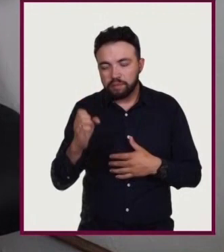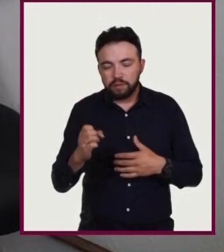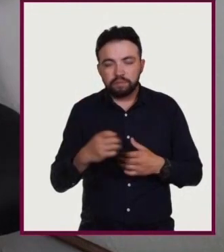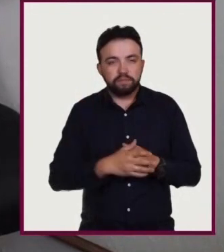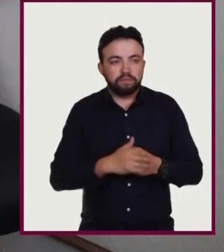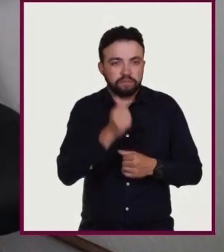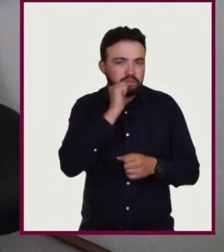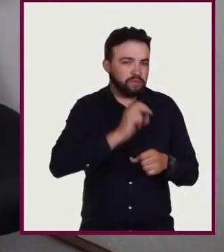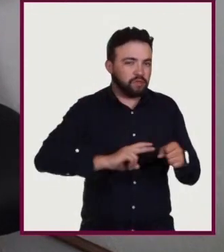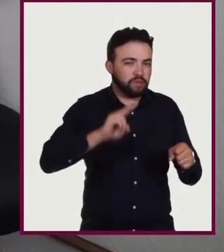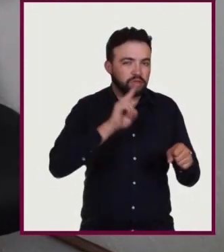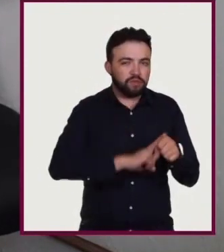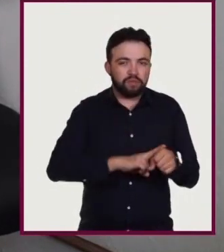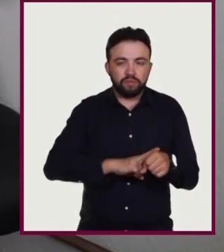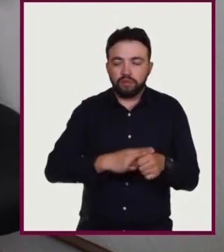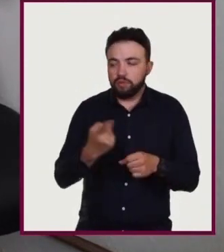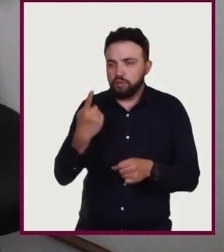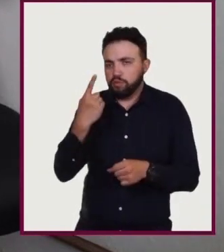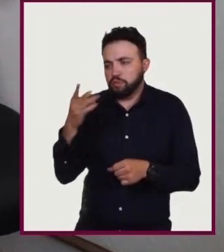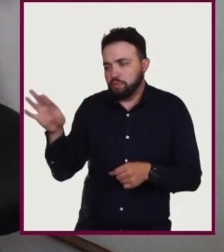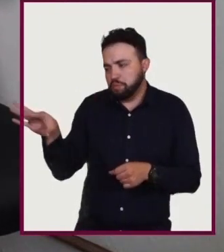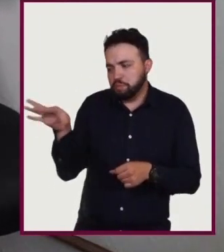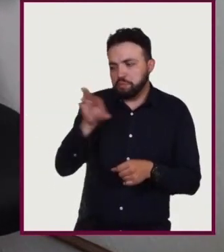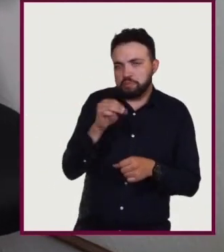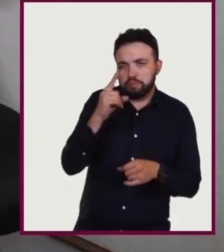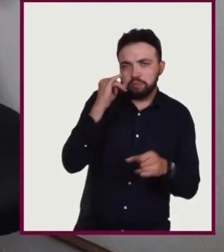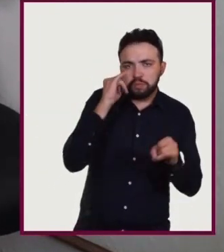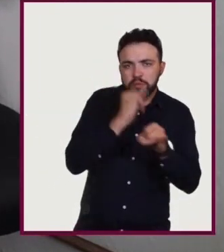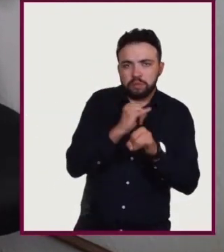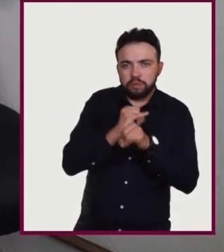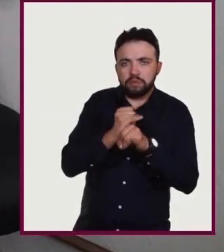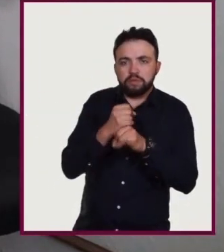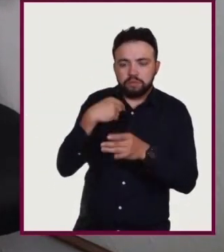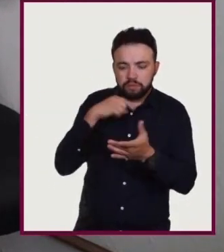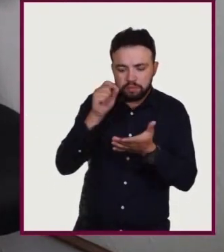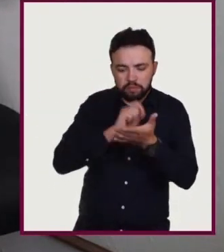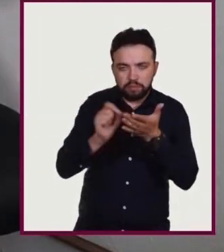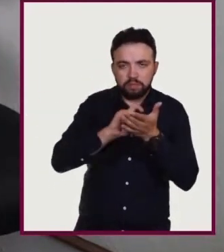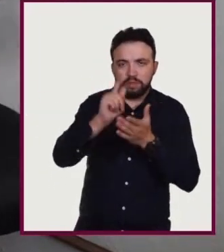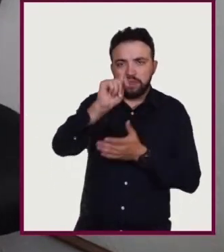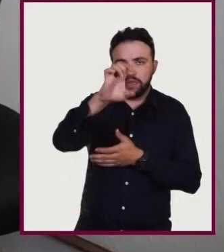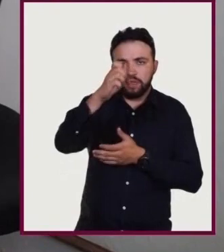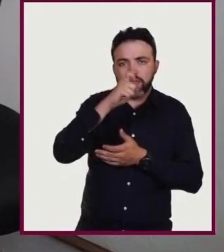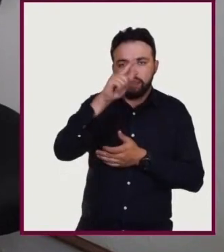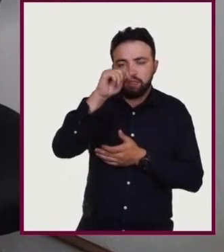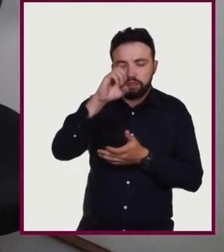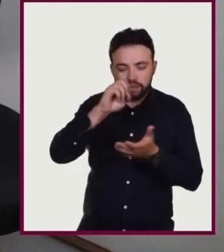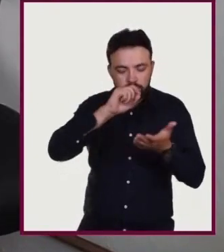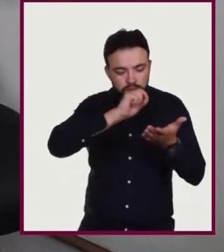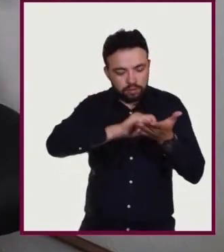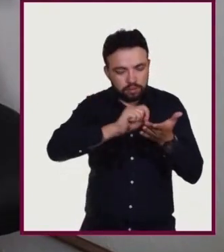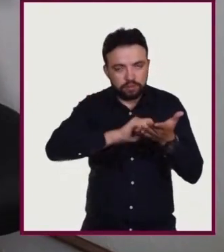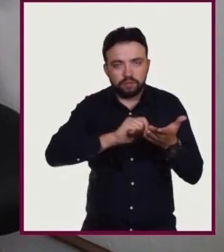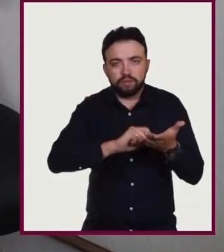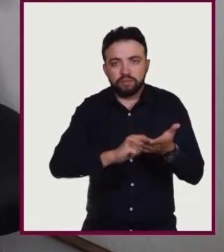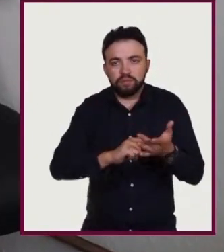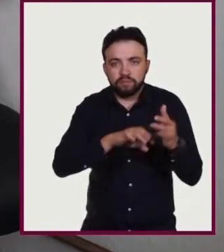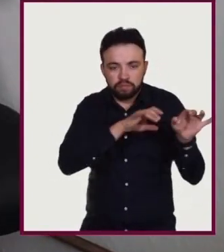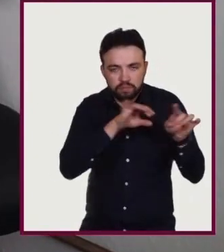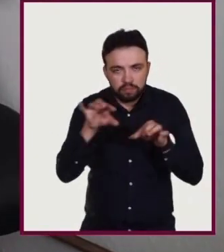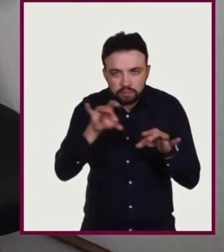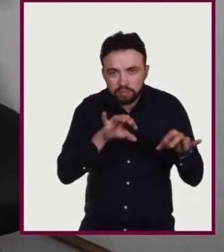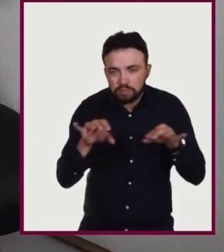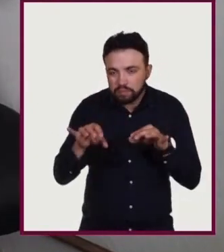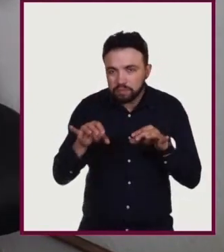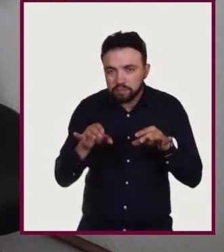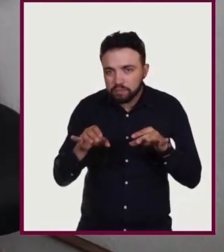Normalmente uno puede tomar una imagen de internet, colocarle algunos textos de forma esquemática señalando una cosa y otra y